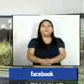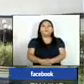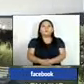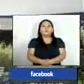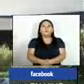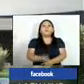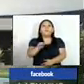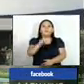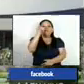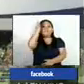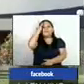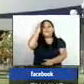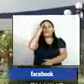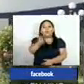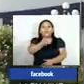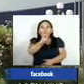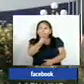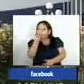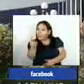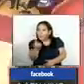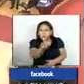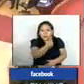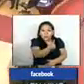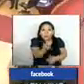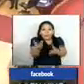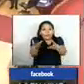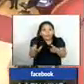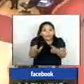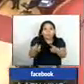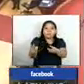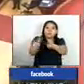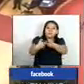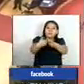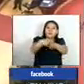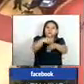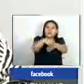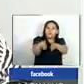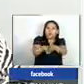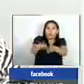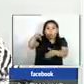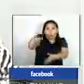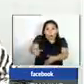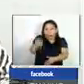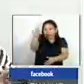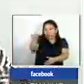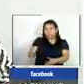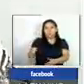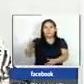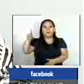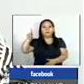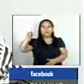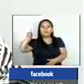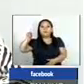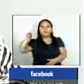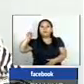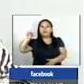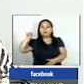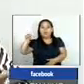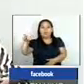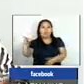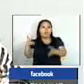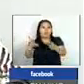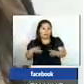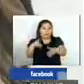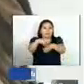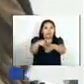Continuamos conociendo los perfiles de los aspirantes a llegar a la Asamblea Legislativa. En esta ocasión, Dania González, candidata a diputada por el